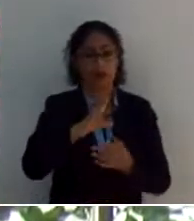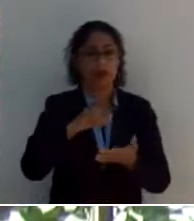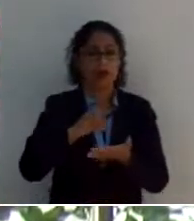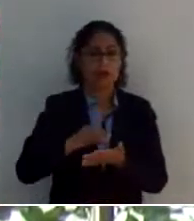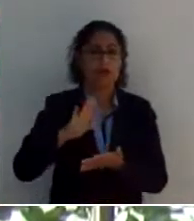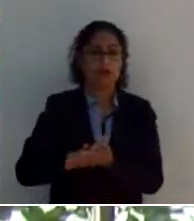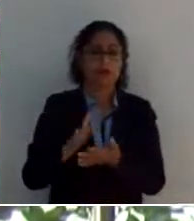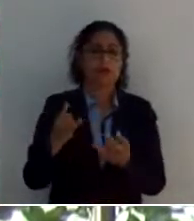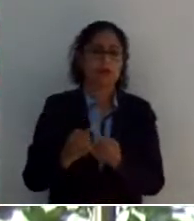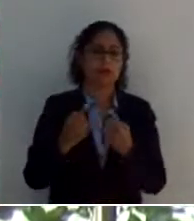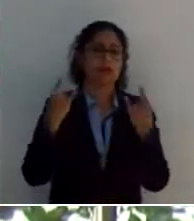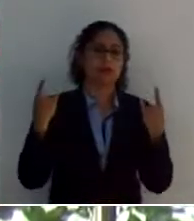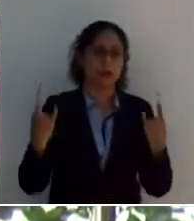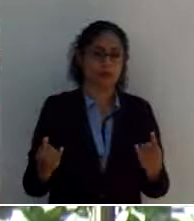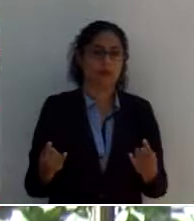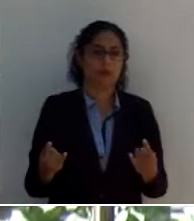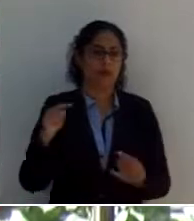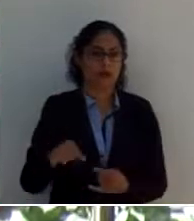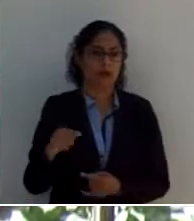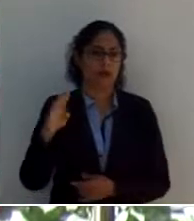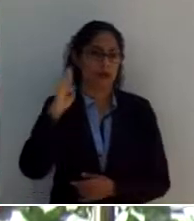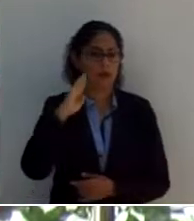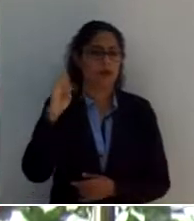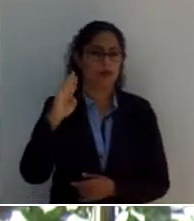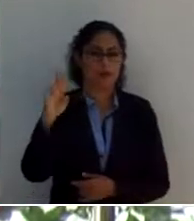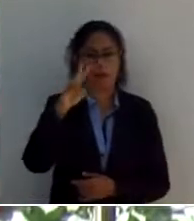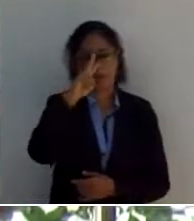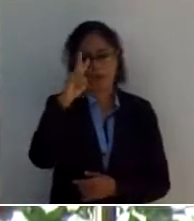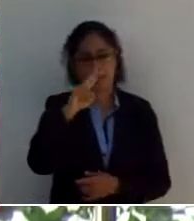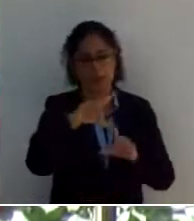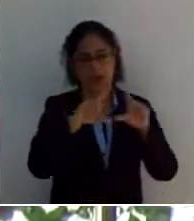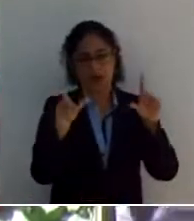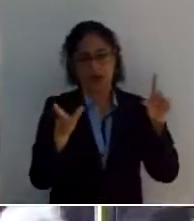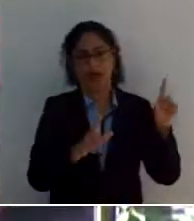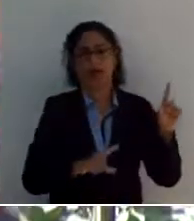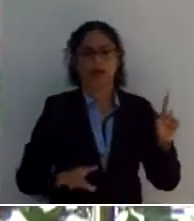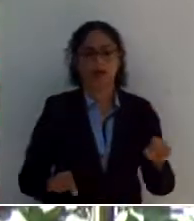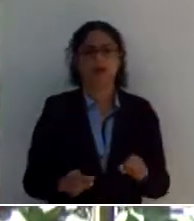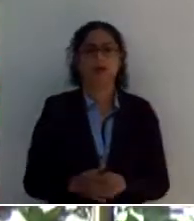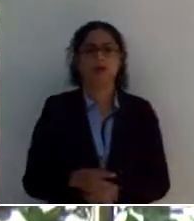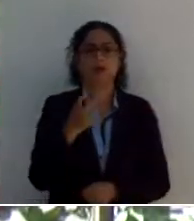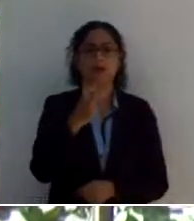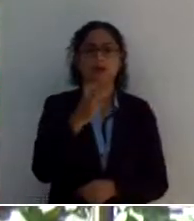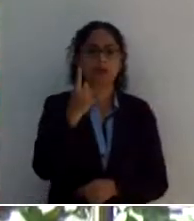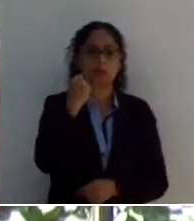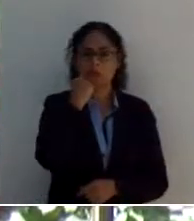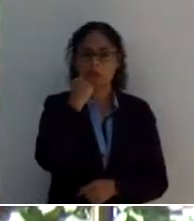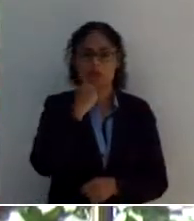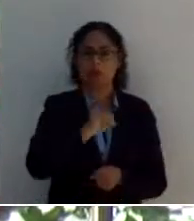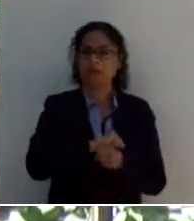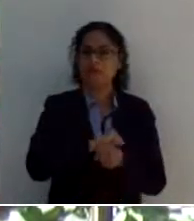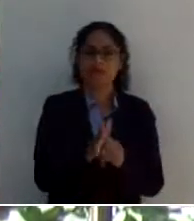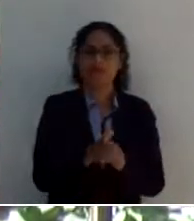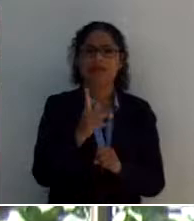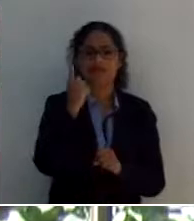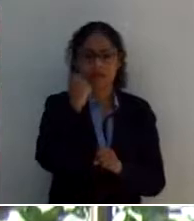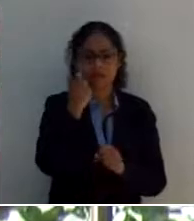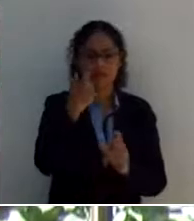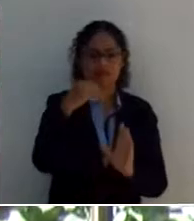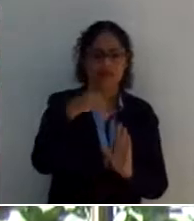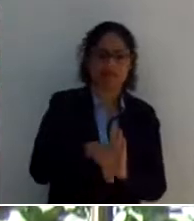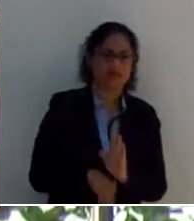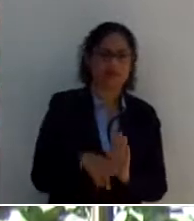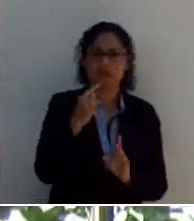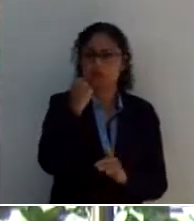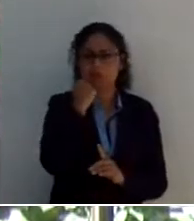memoria o que haya sucedido en la historia de México, en medio de esa crisis he priorizado